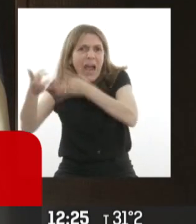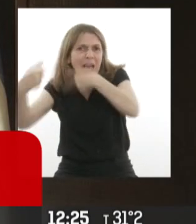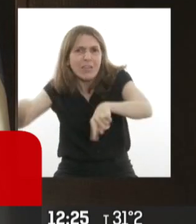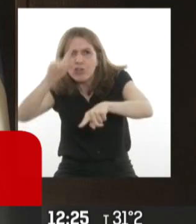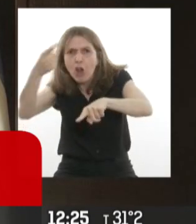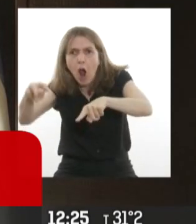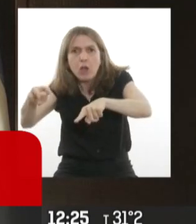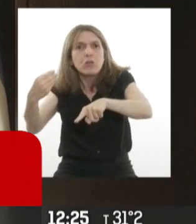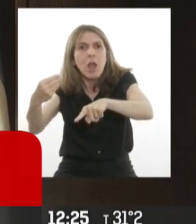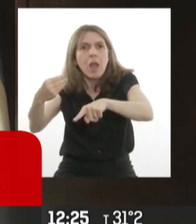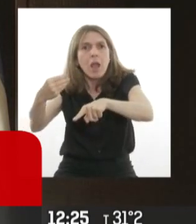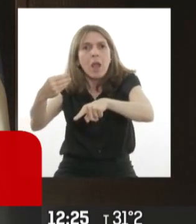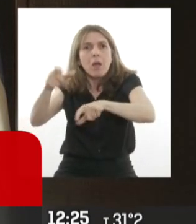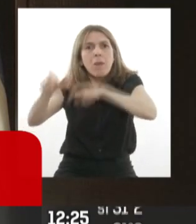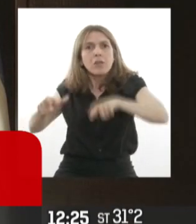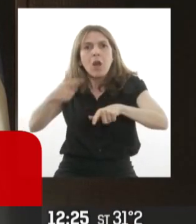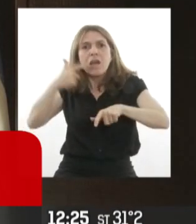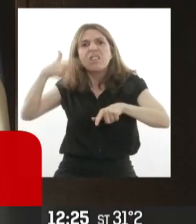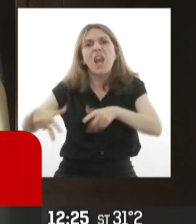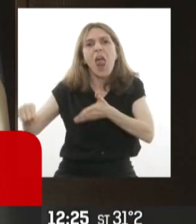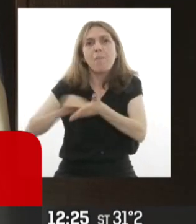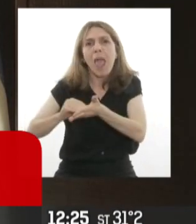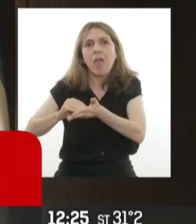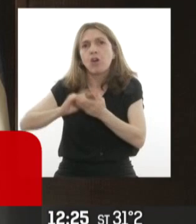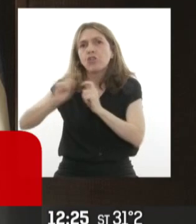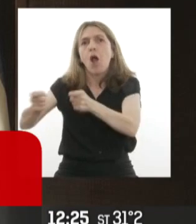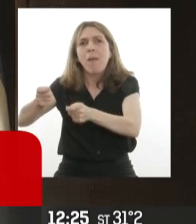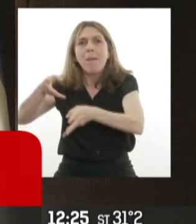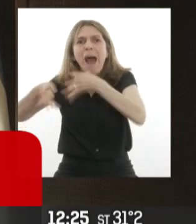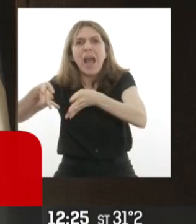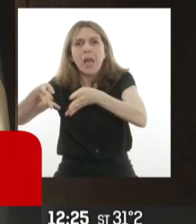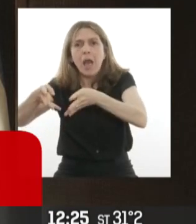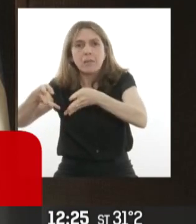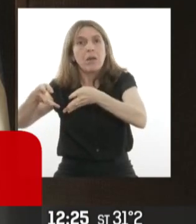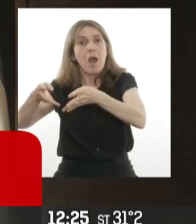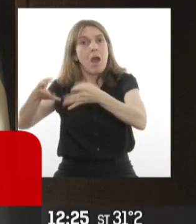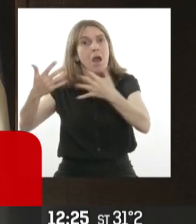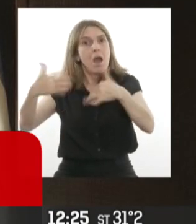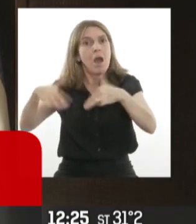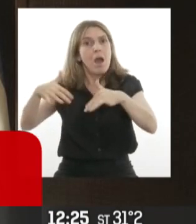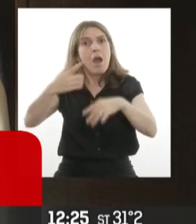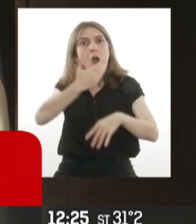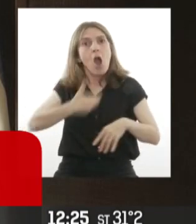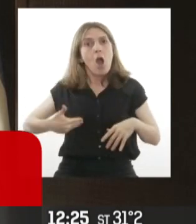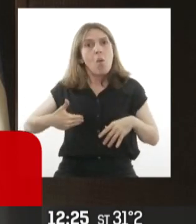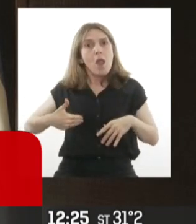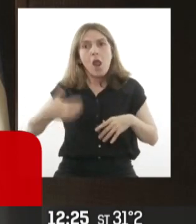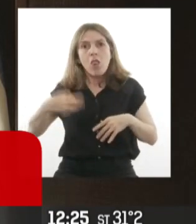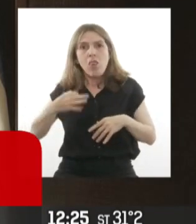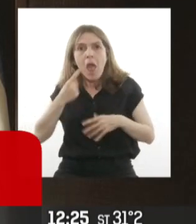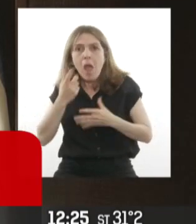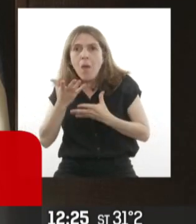pérdidas de puestos de trabajo. Y el mundo tiene que darle una solución a cada ser humano para